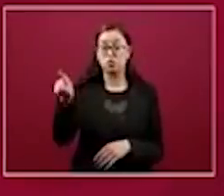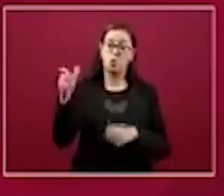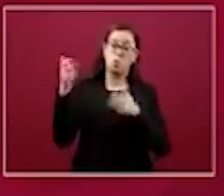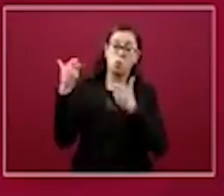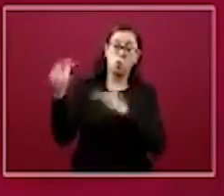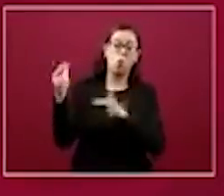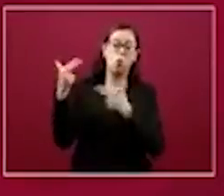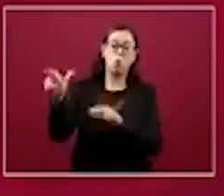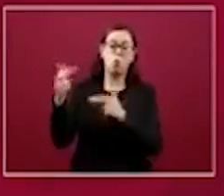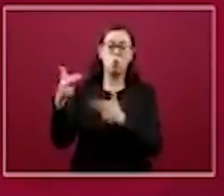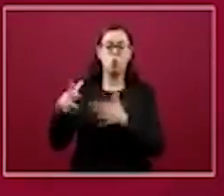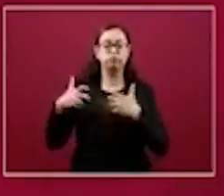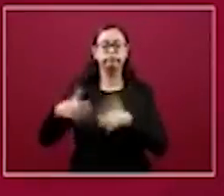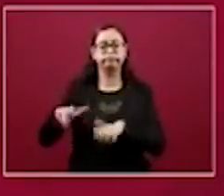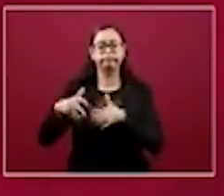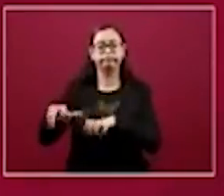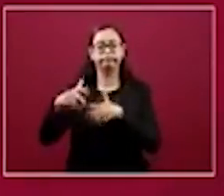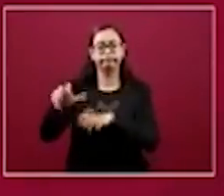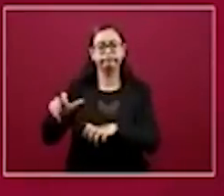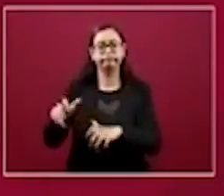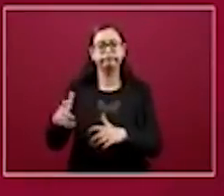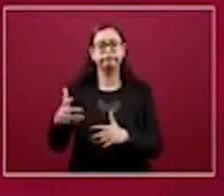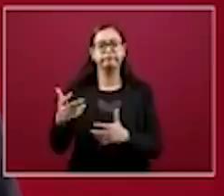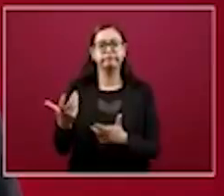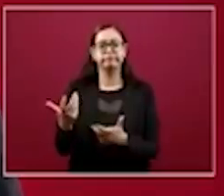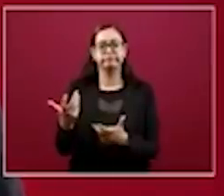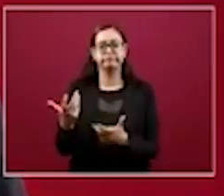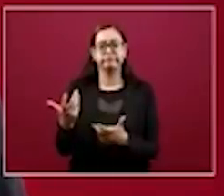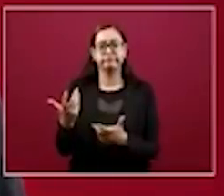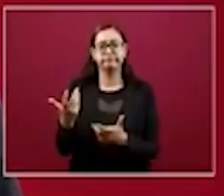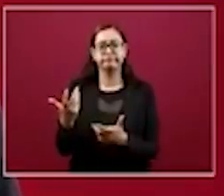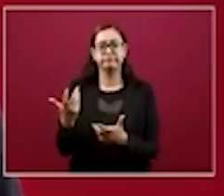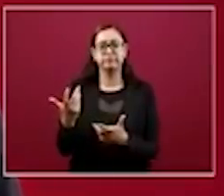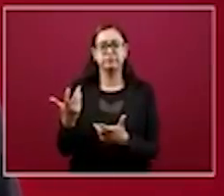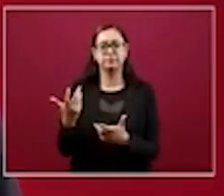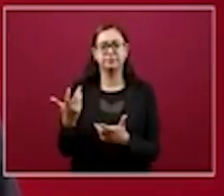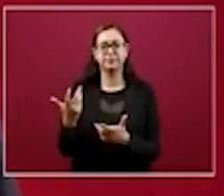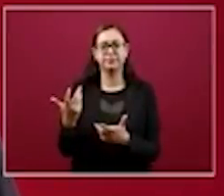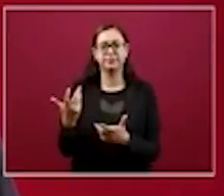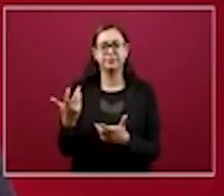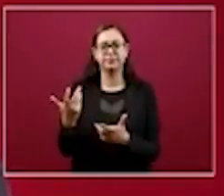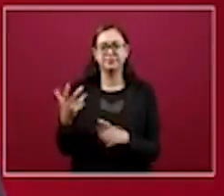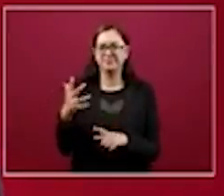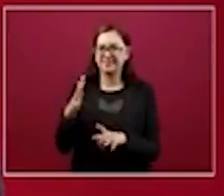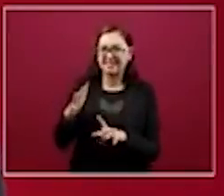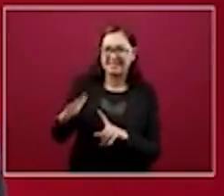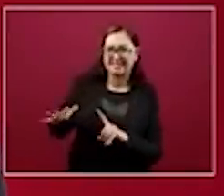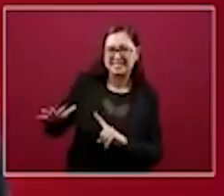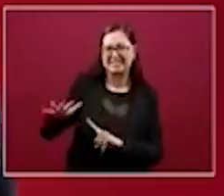huelgas y se está creando un